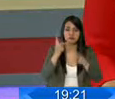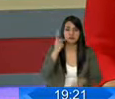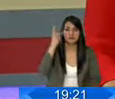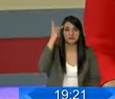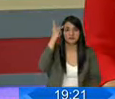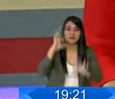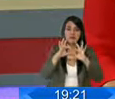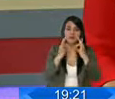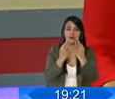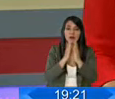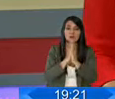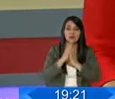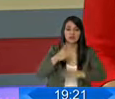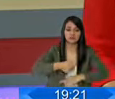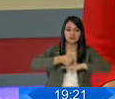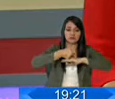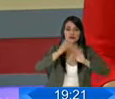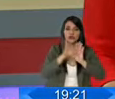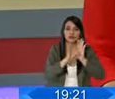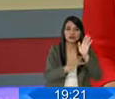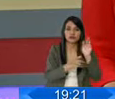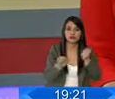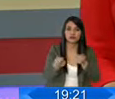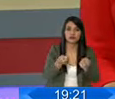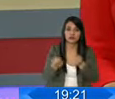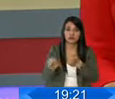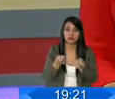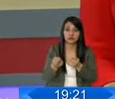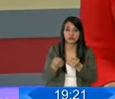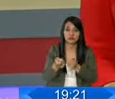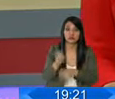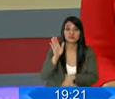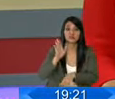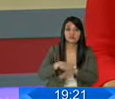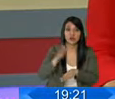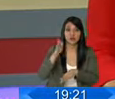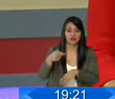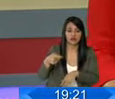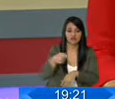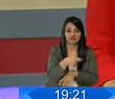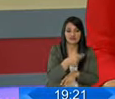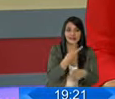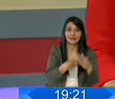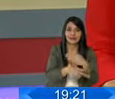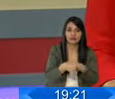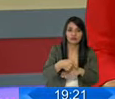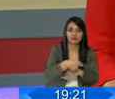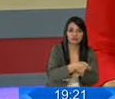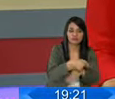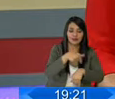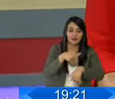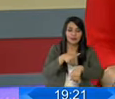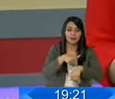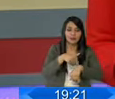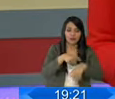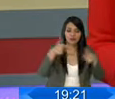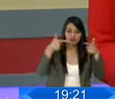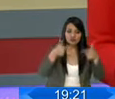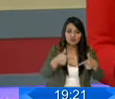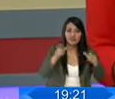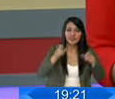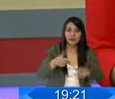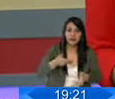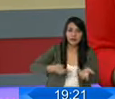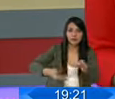familia solicitaron a la Corte Constitucional que la responsabilidad tanto en la manutención del menor como en el tiempo de cuidado sea